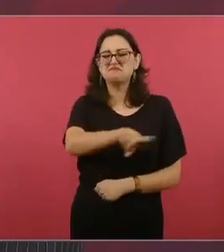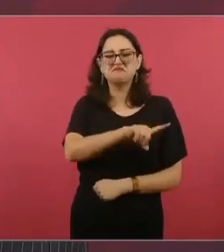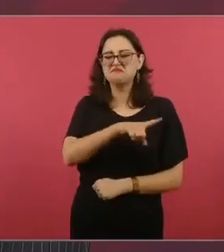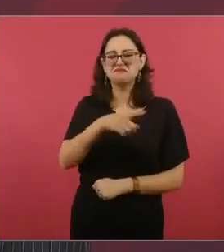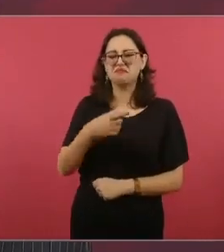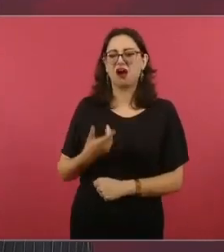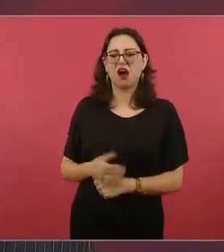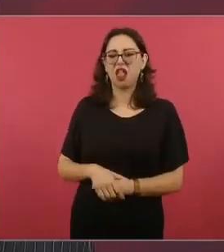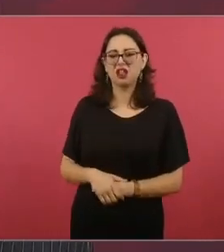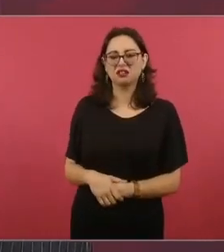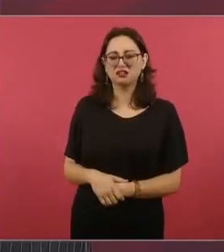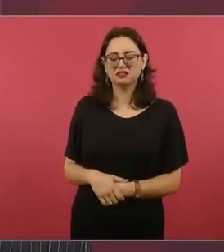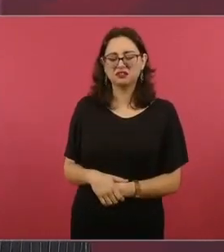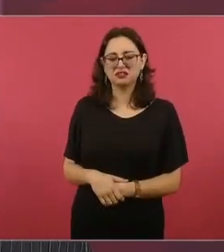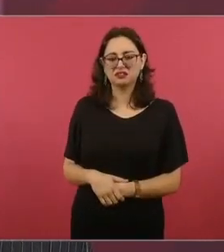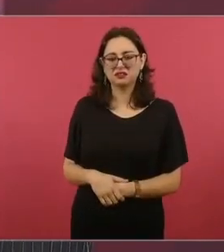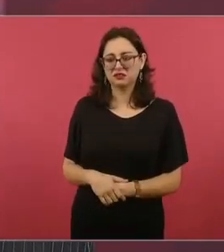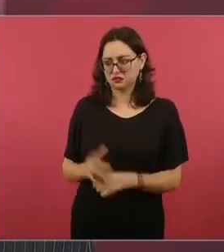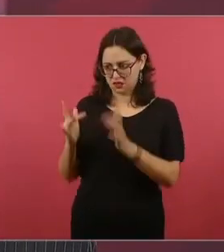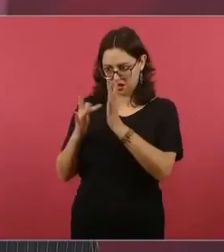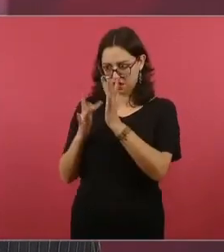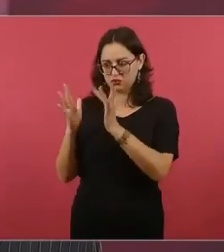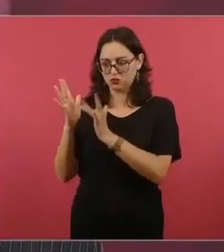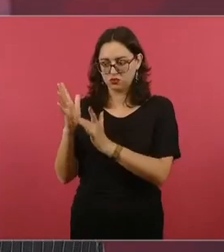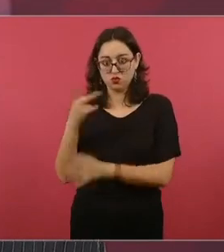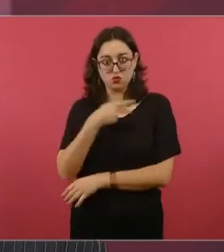a favor de los pobres?